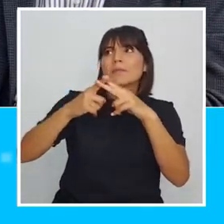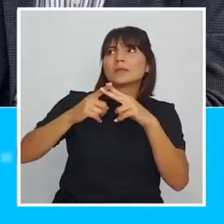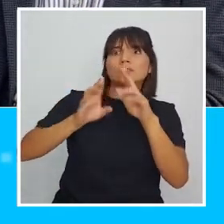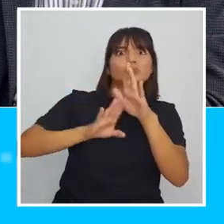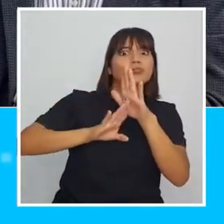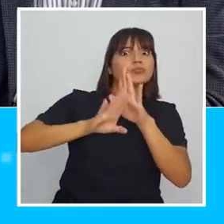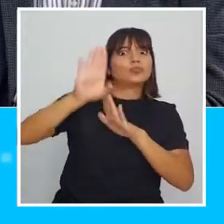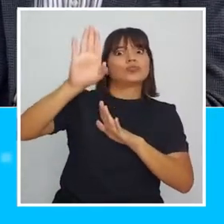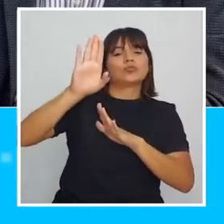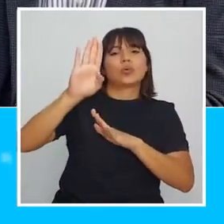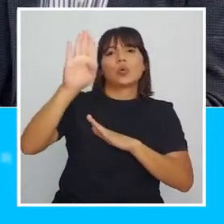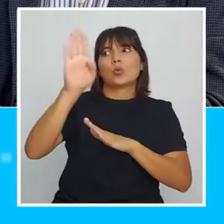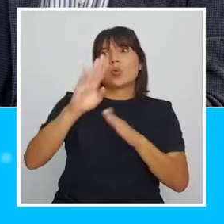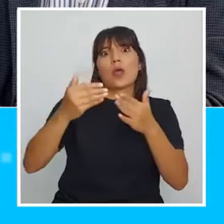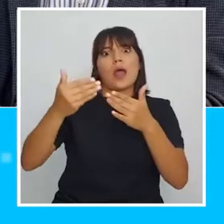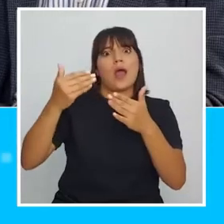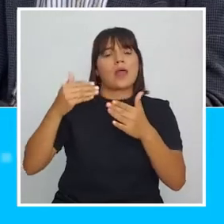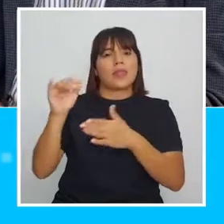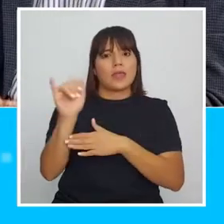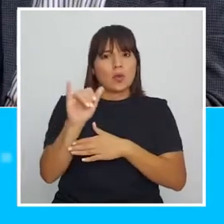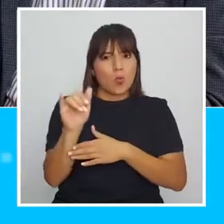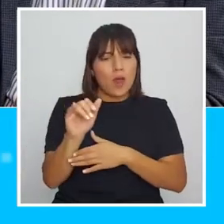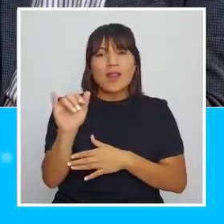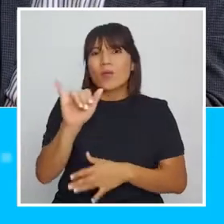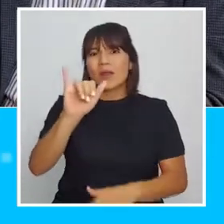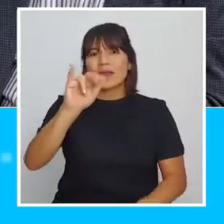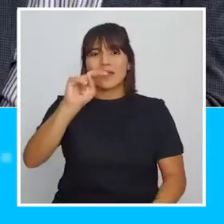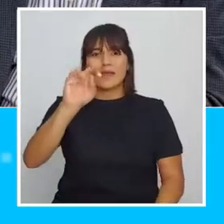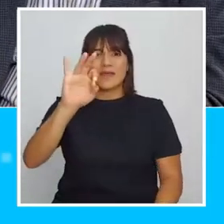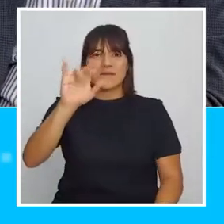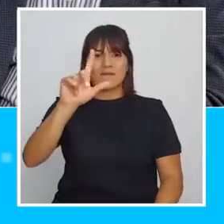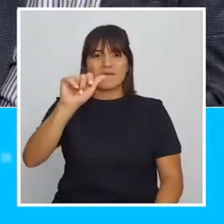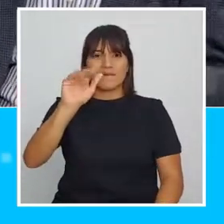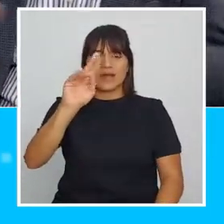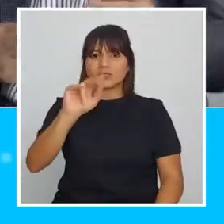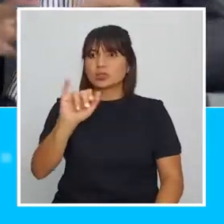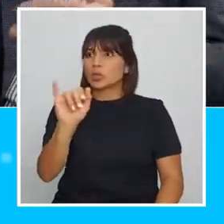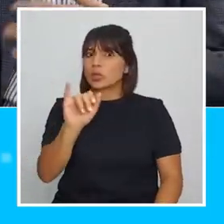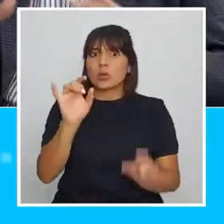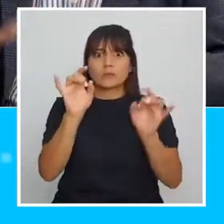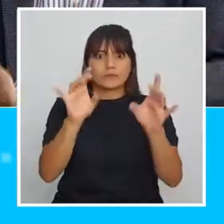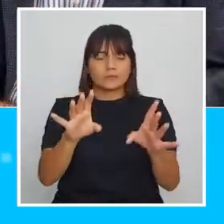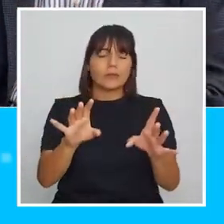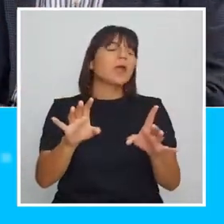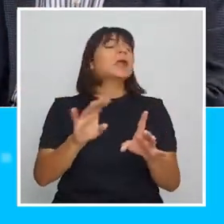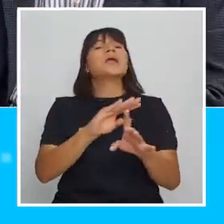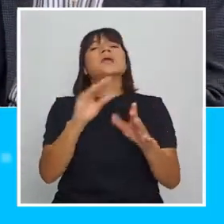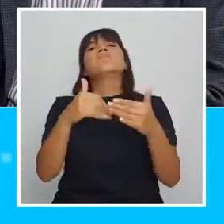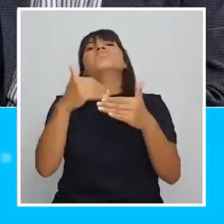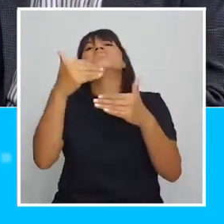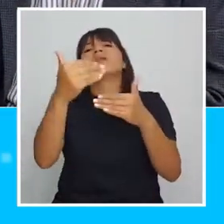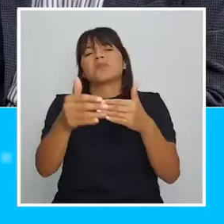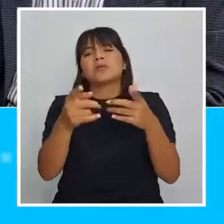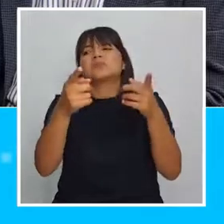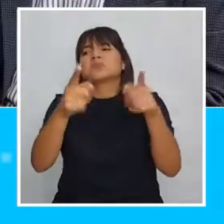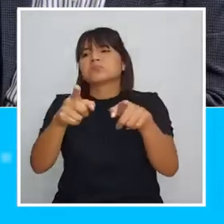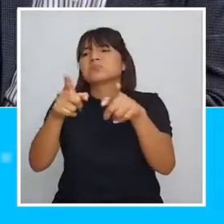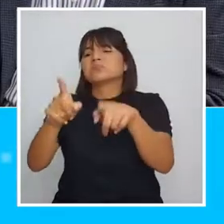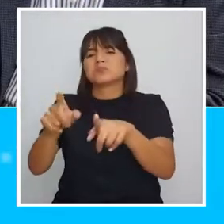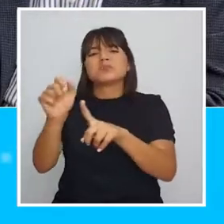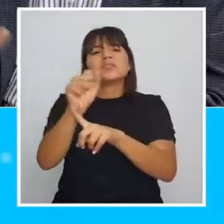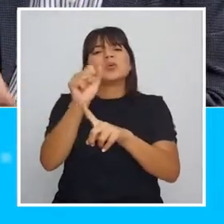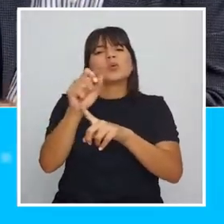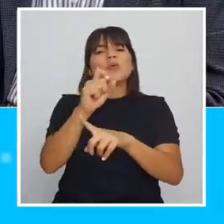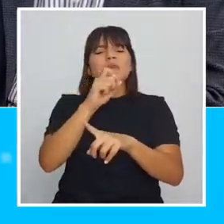en la historia, el nivel de inflación se elevó, y después de eso hemos tenido eventos difíciles en el país, pero ya